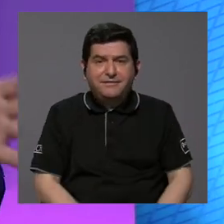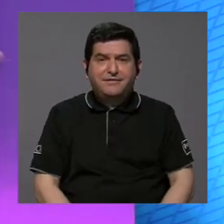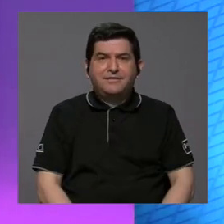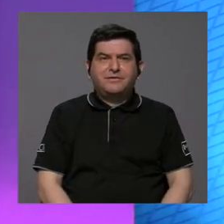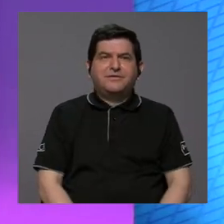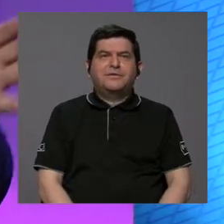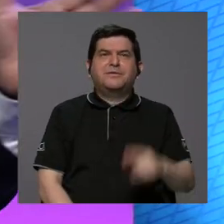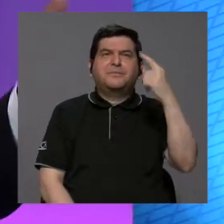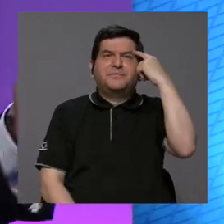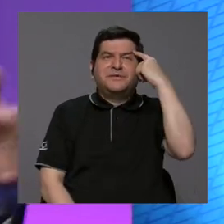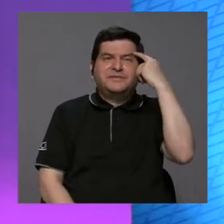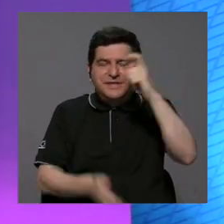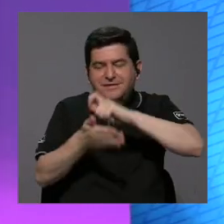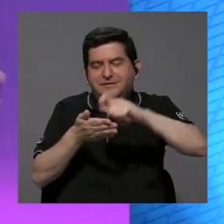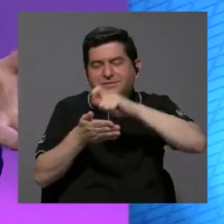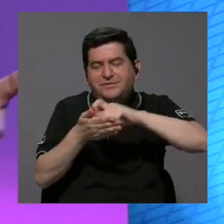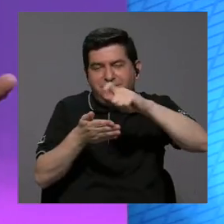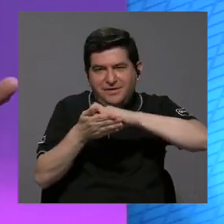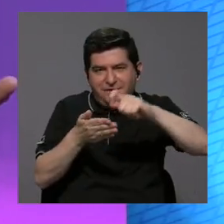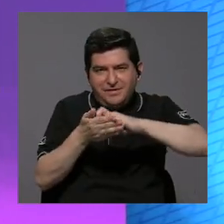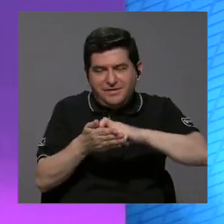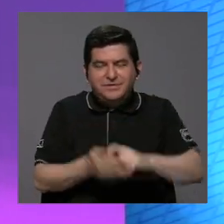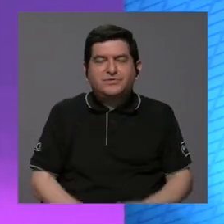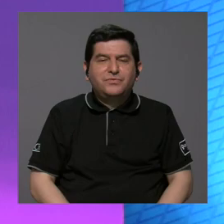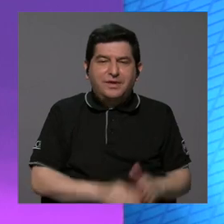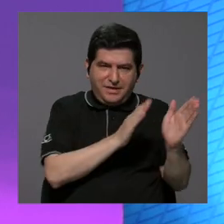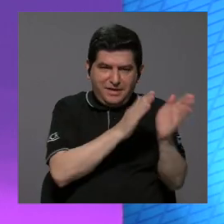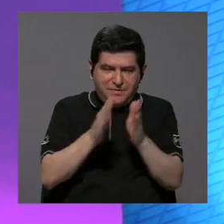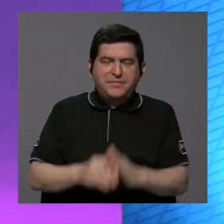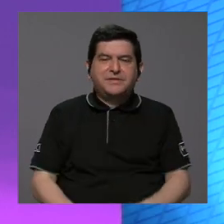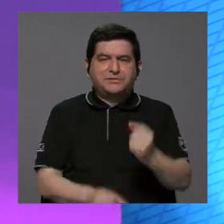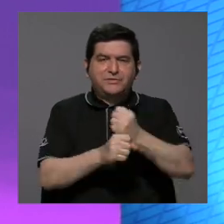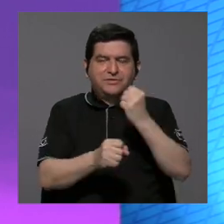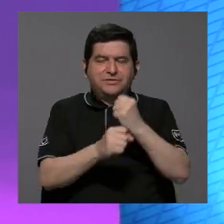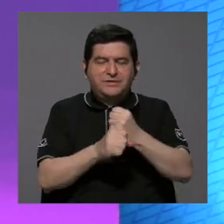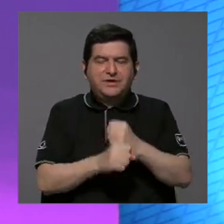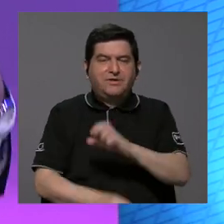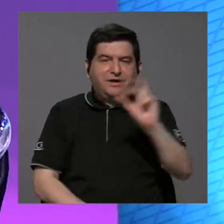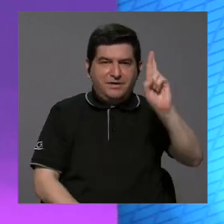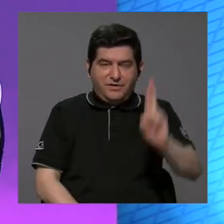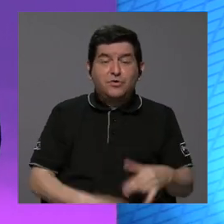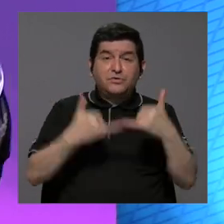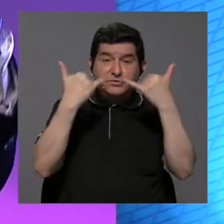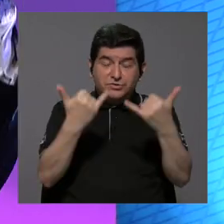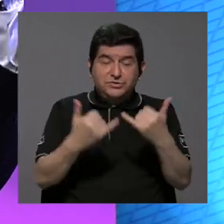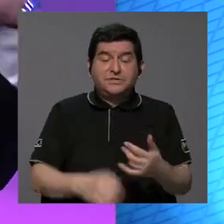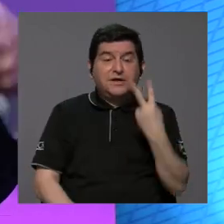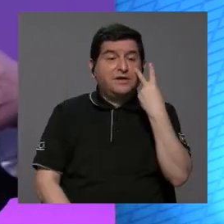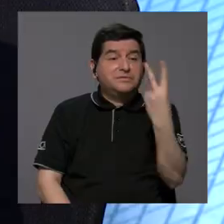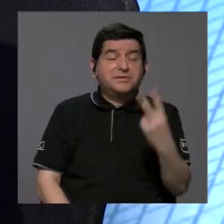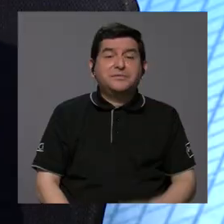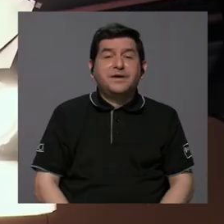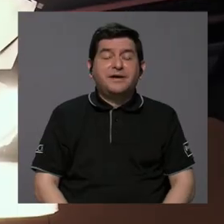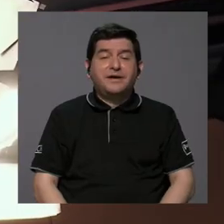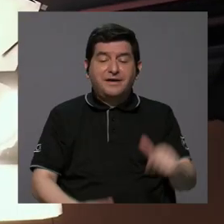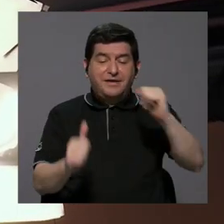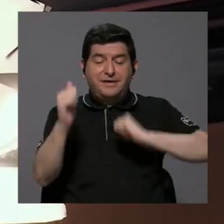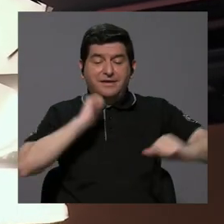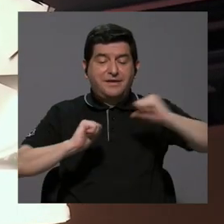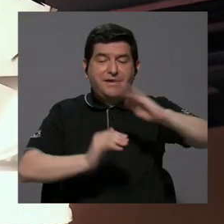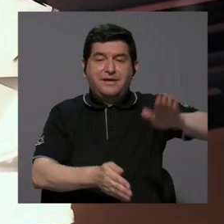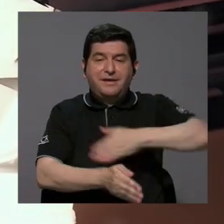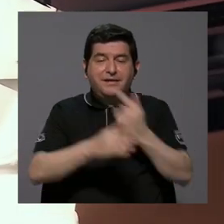lo llevamos a la composición verdad o a la escritura de obras costarricenses ya también vemos que en el teatro musical